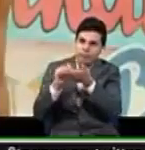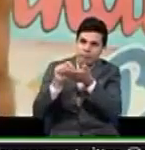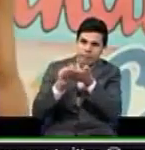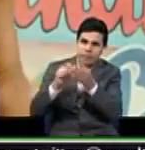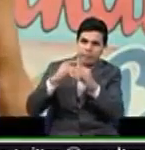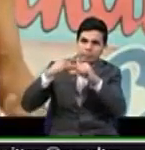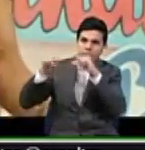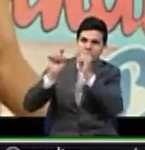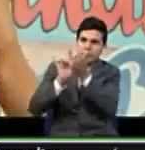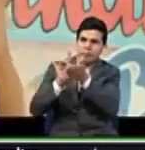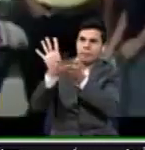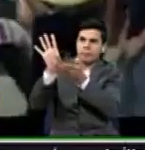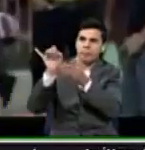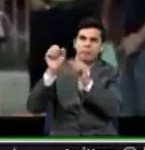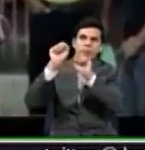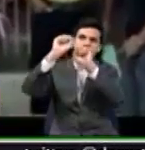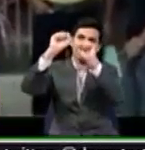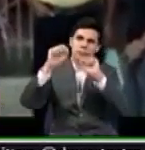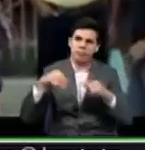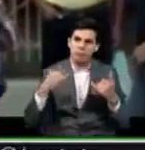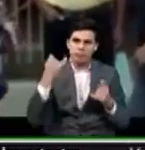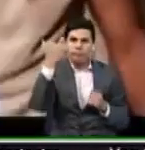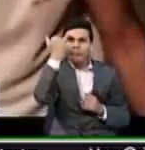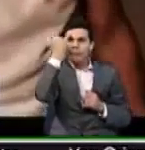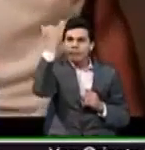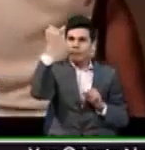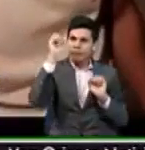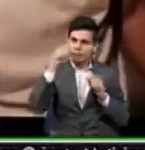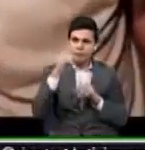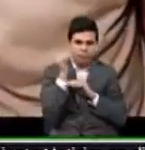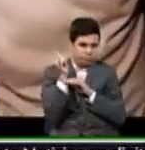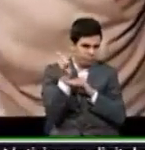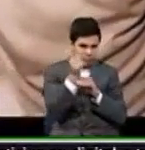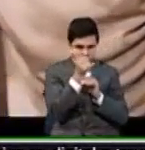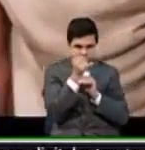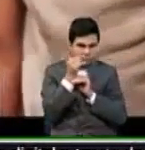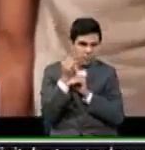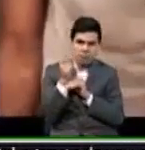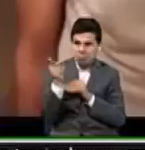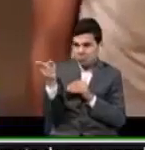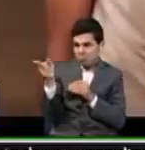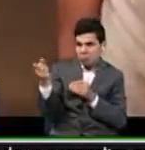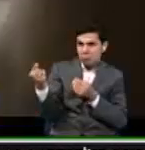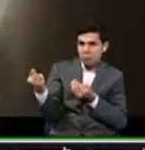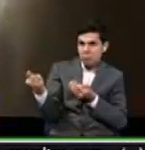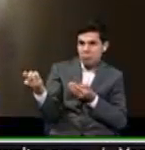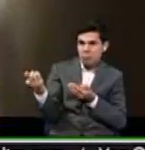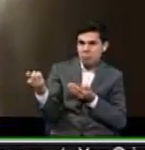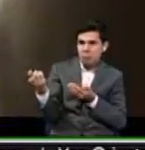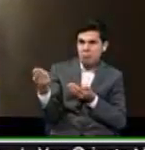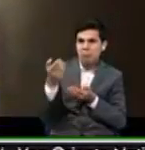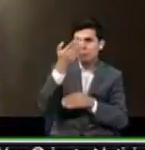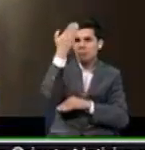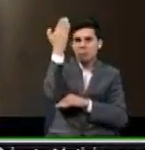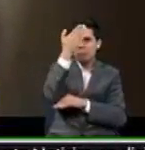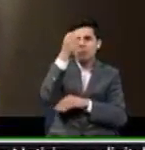correo. Les dije, mira, tengo esta idea, vamos a hacer un videoclip. Ustedes nos pagan con conciertos,